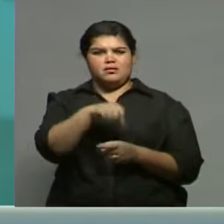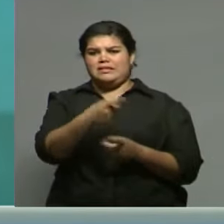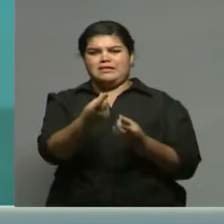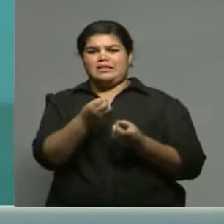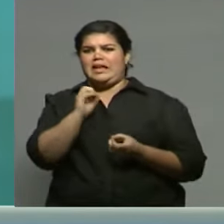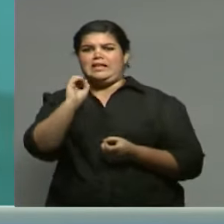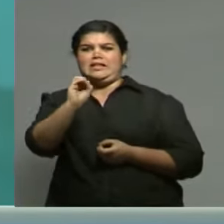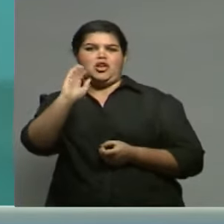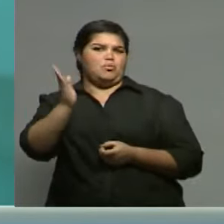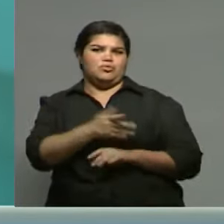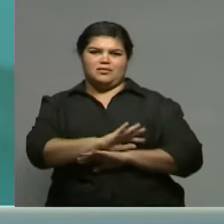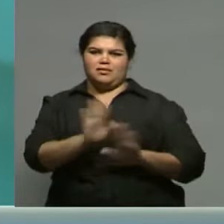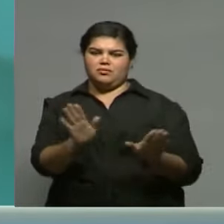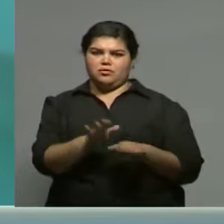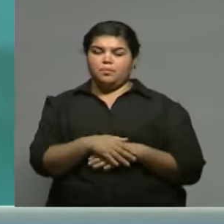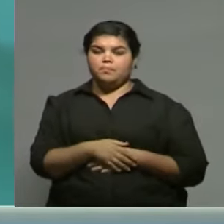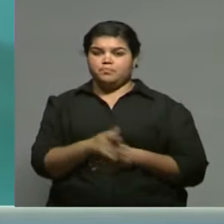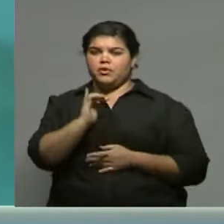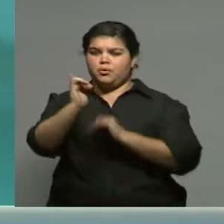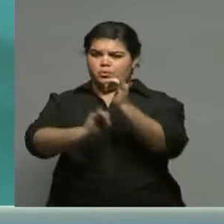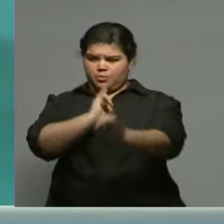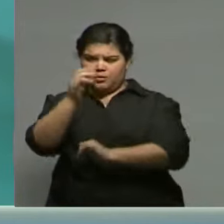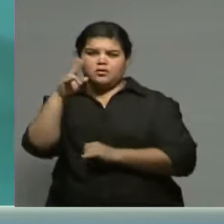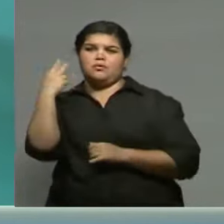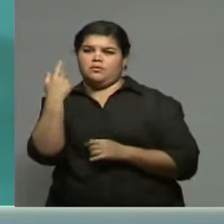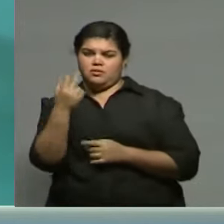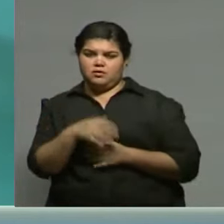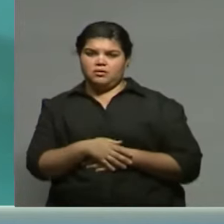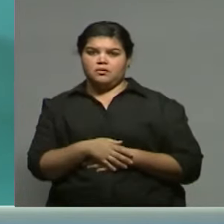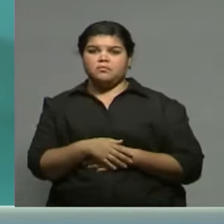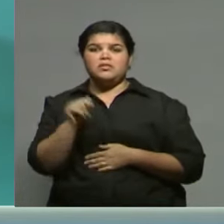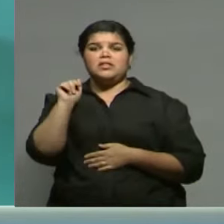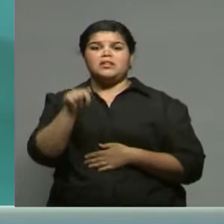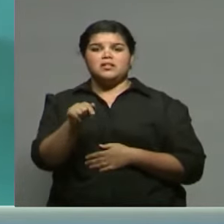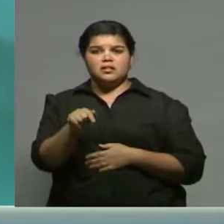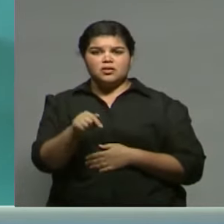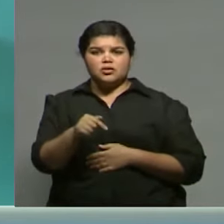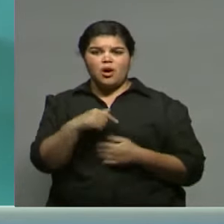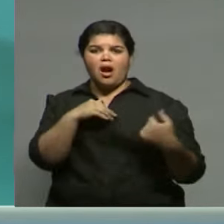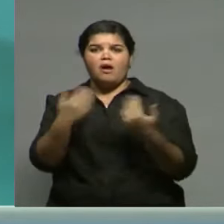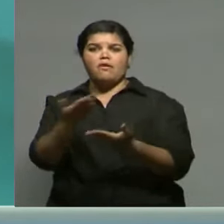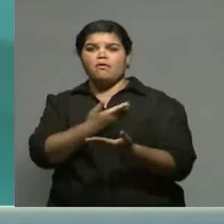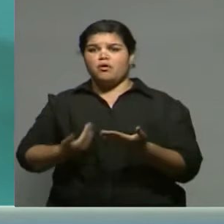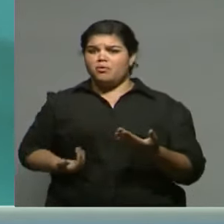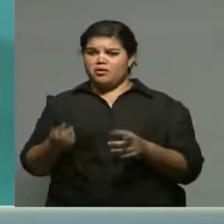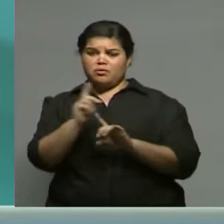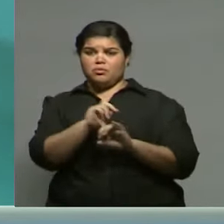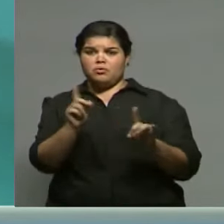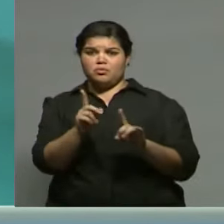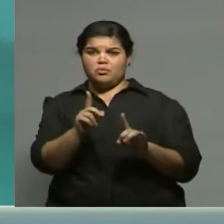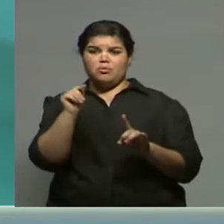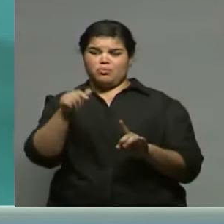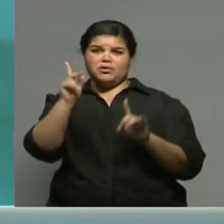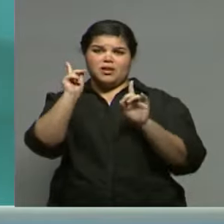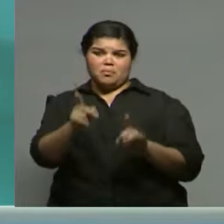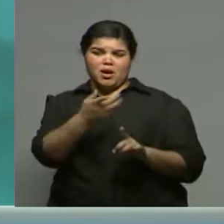Pero te agrego una cosa, Virginia. Sí. Tampoco va a beneficiar al Estado este impuesto, porque yo creo que va a ser perjudicial para el